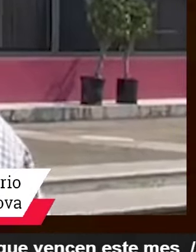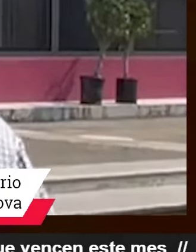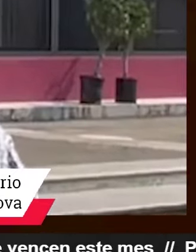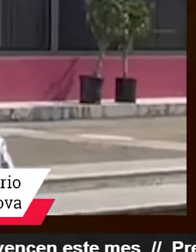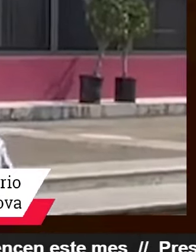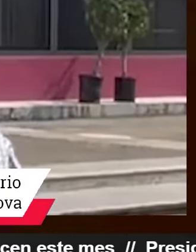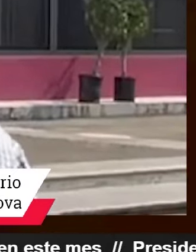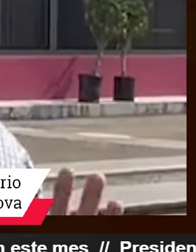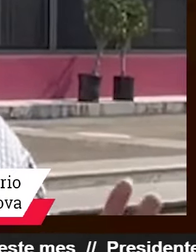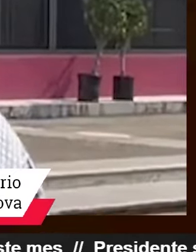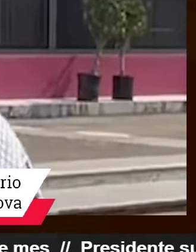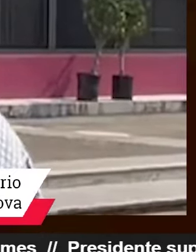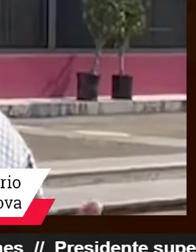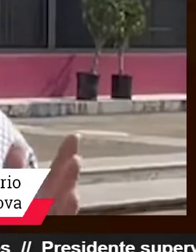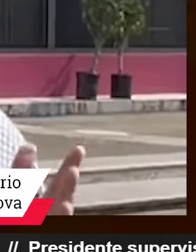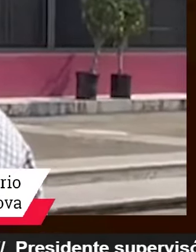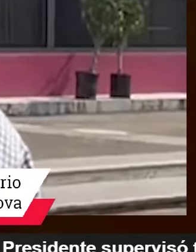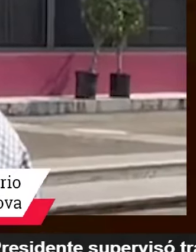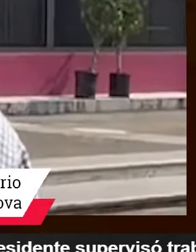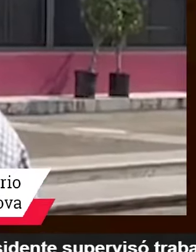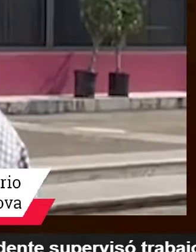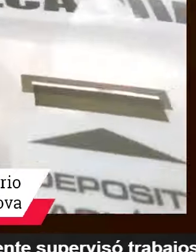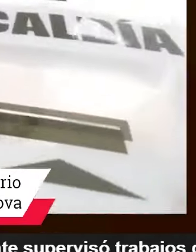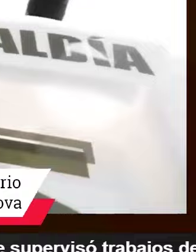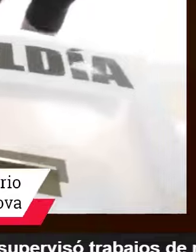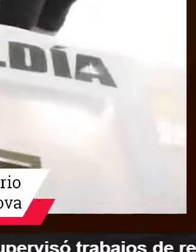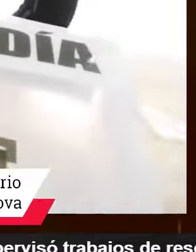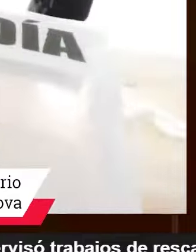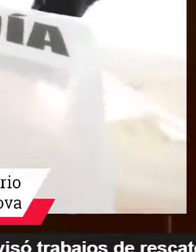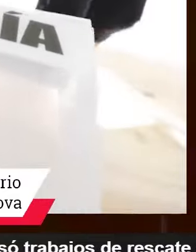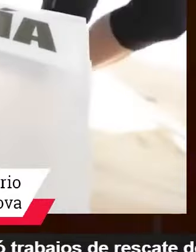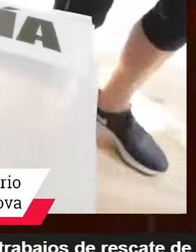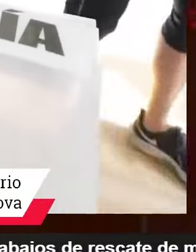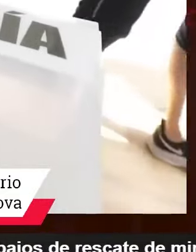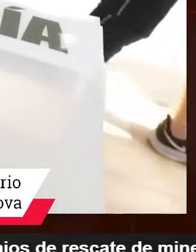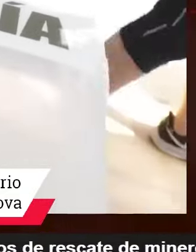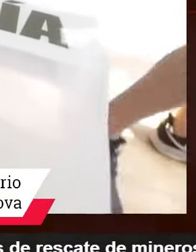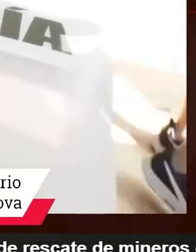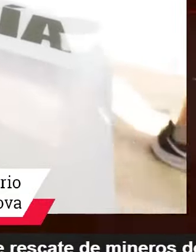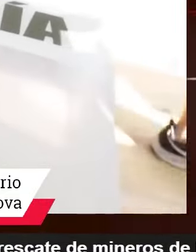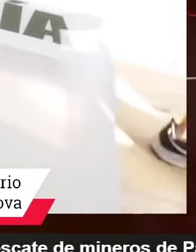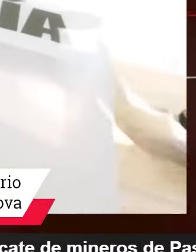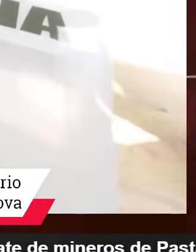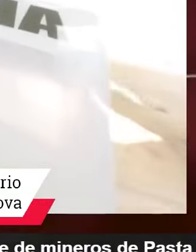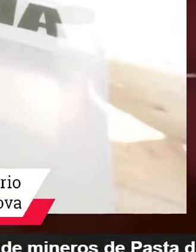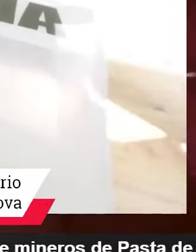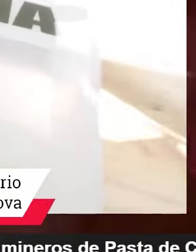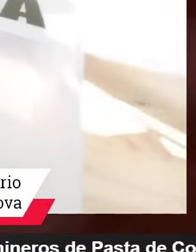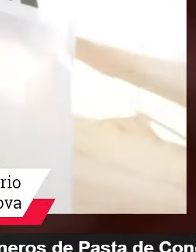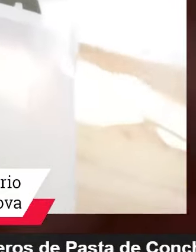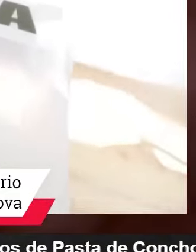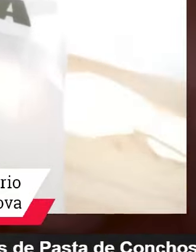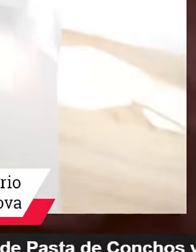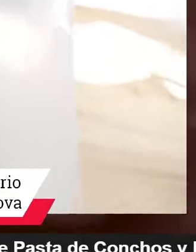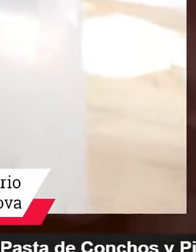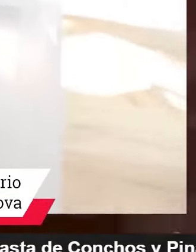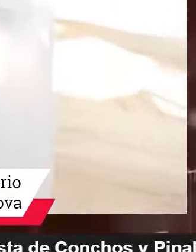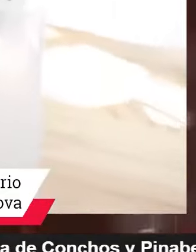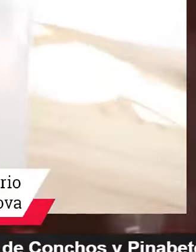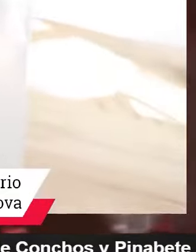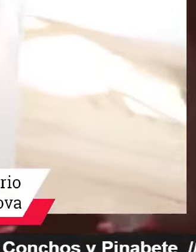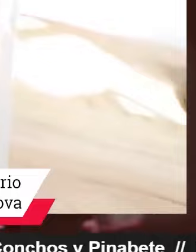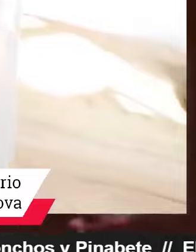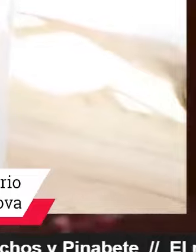que se tiene destinado para asociaciones civiles e instituciones de educación superior que habrían